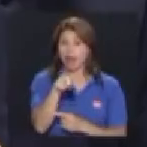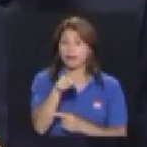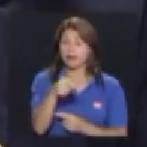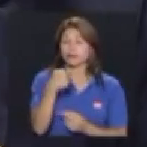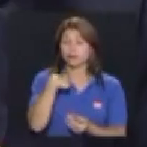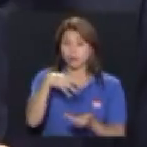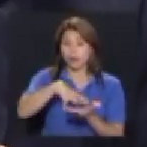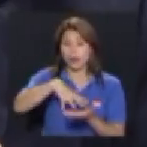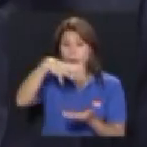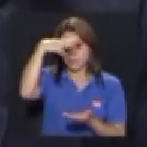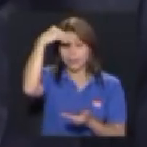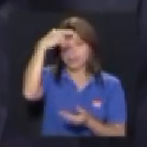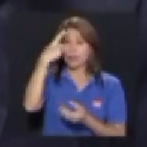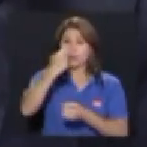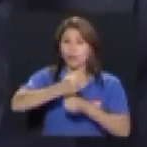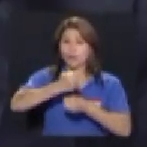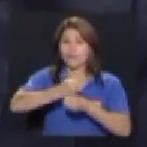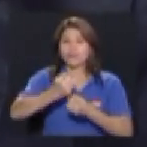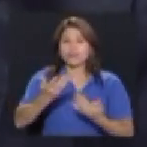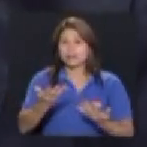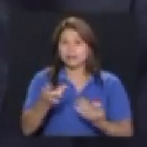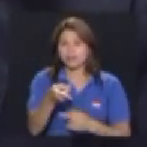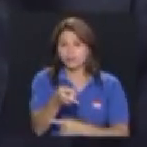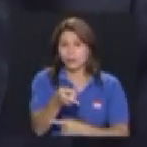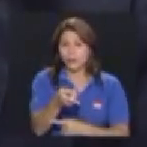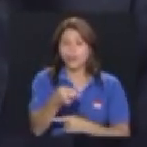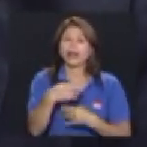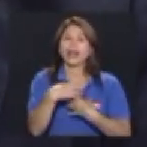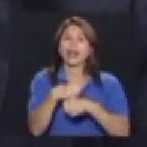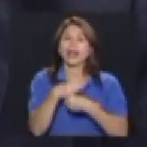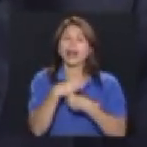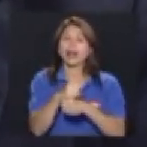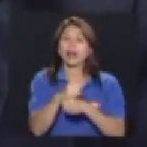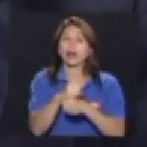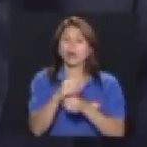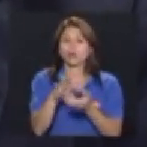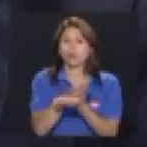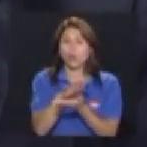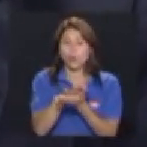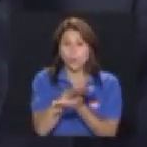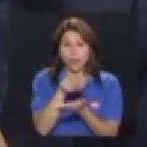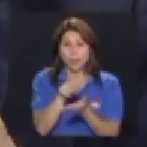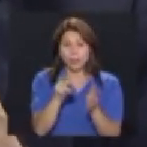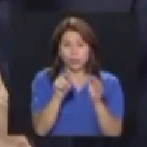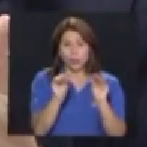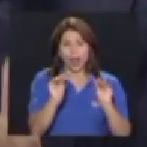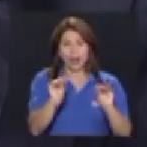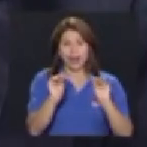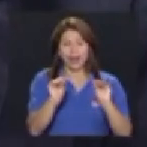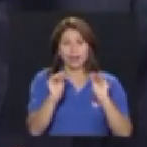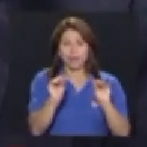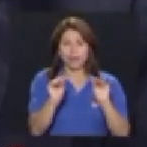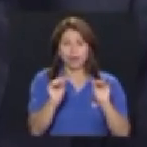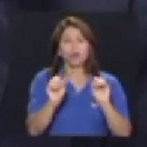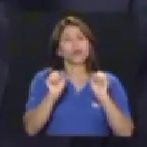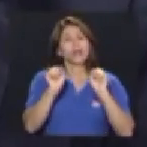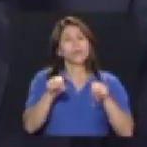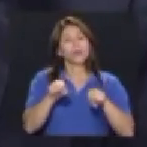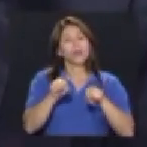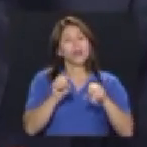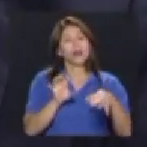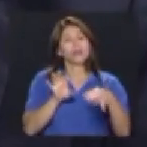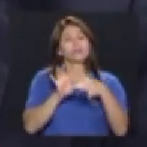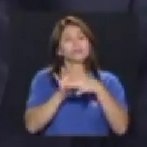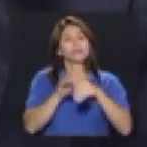aprendí un oficio, y era elaborar un documento académico que pudiera tener implicaciones